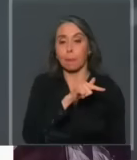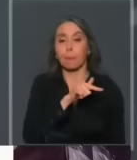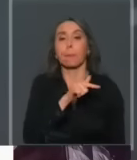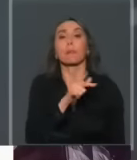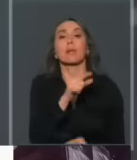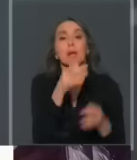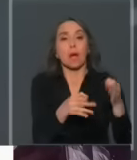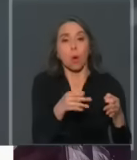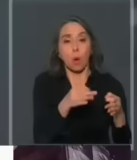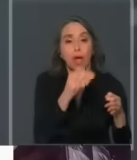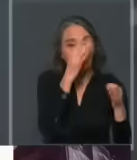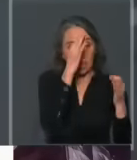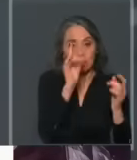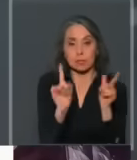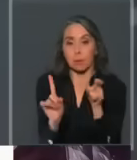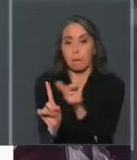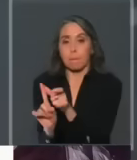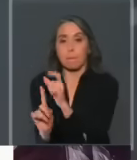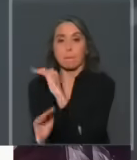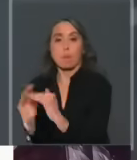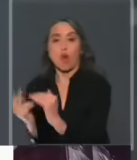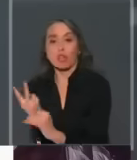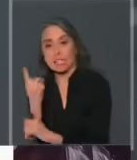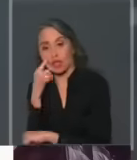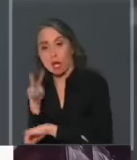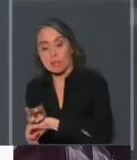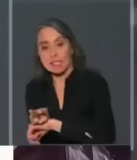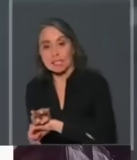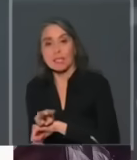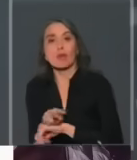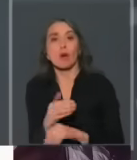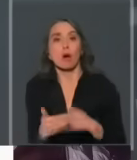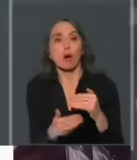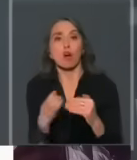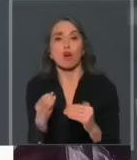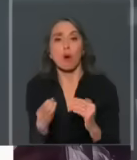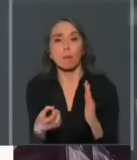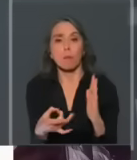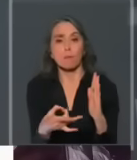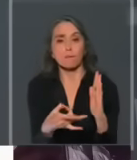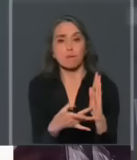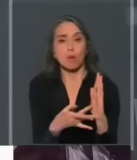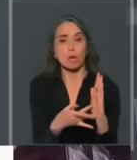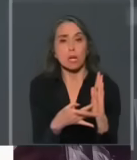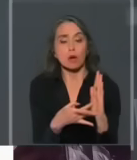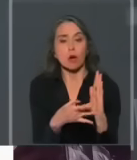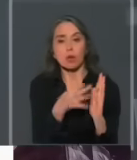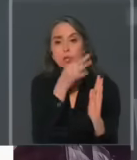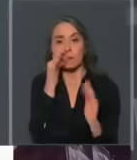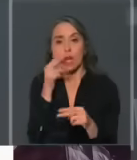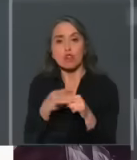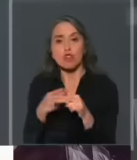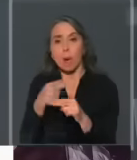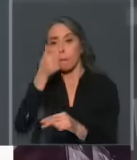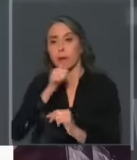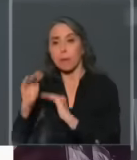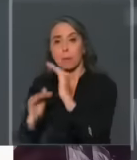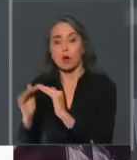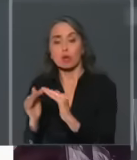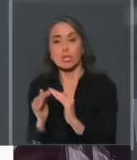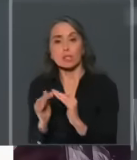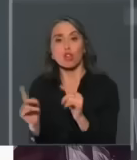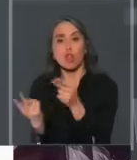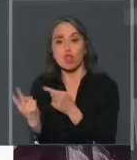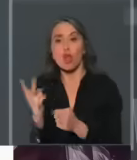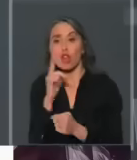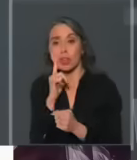de protección como el proceso que ha ocurrido ahí para que se vulneraran, la protección que les